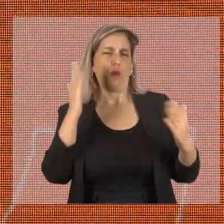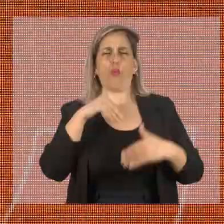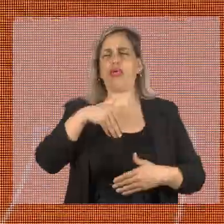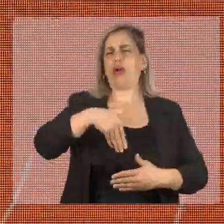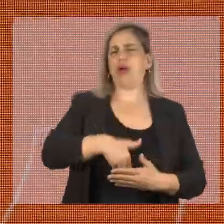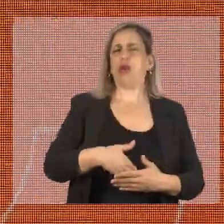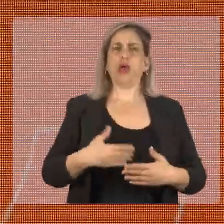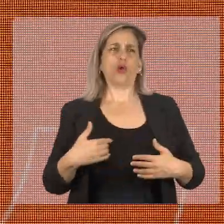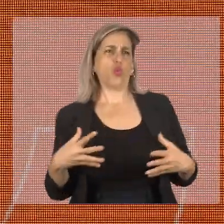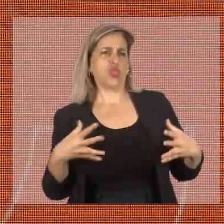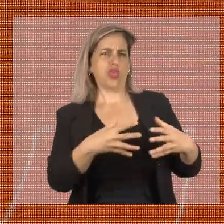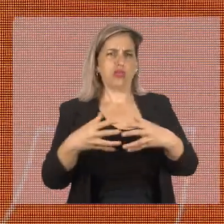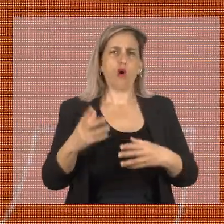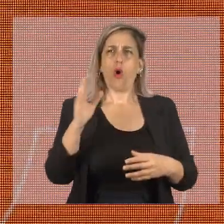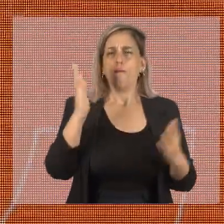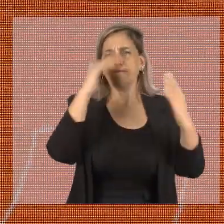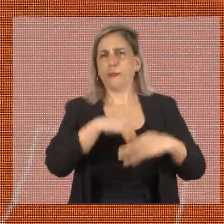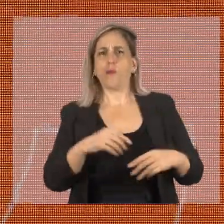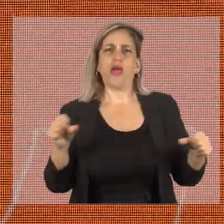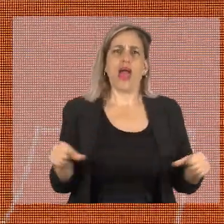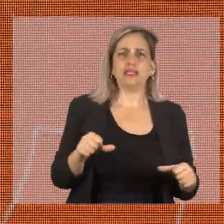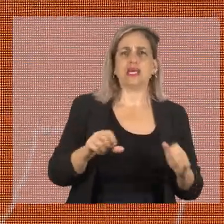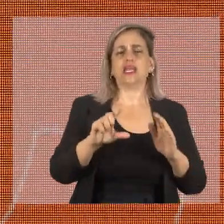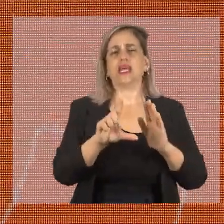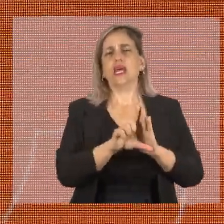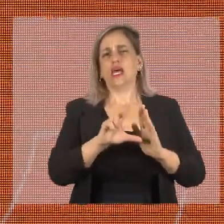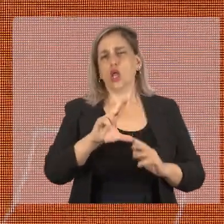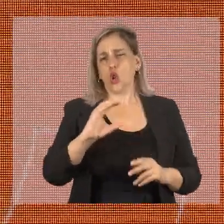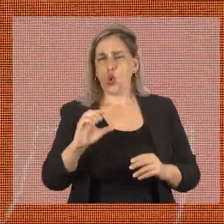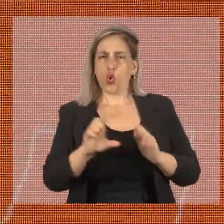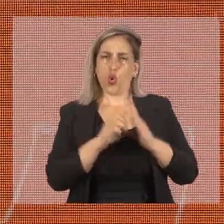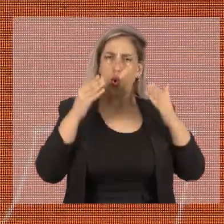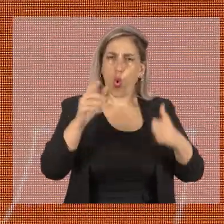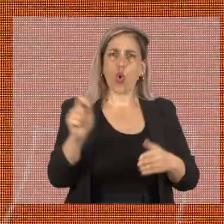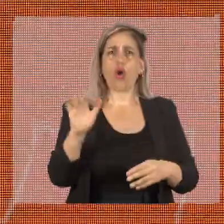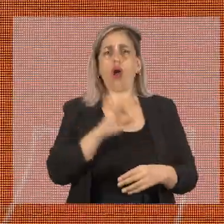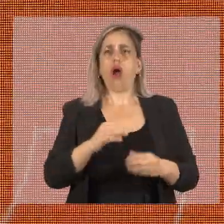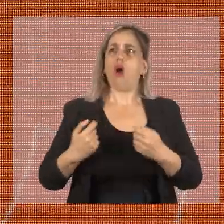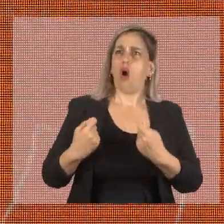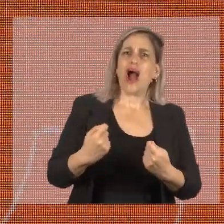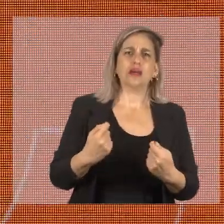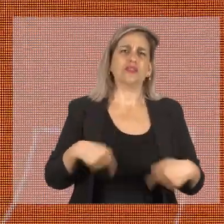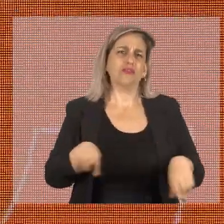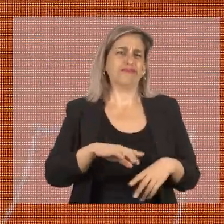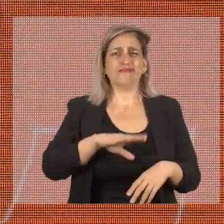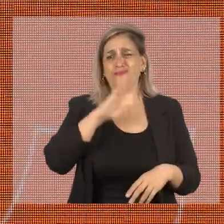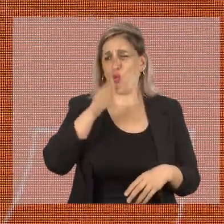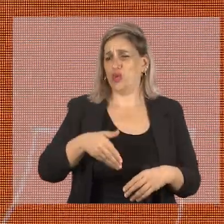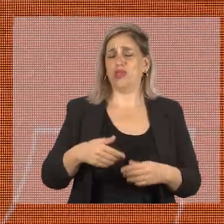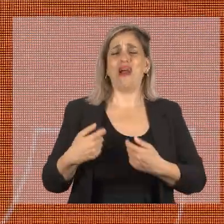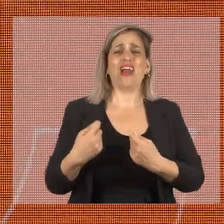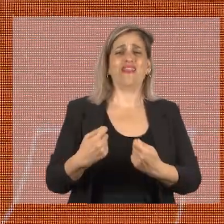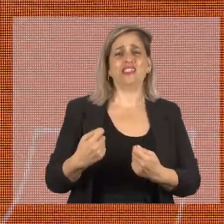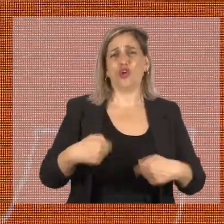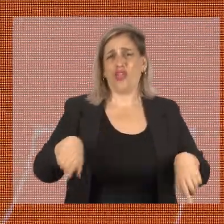poder ejecutivo, desde que no íbamos a poder llevar adelante la LUC, desde que no íbamos a llevar adelante un presupuesto, y podría seguir hasta las últimas